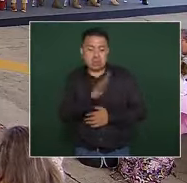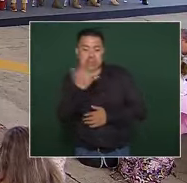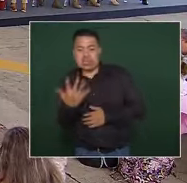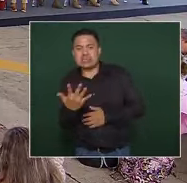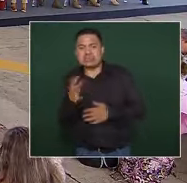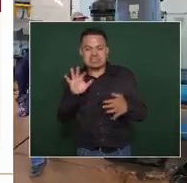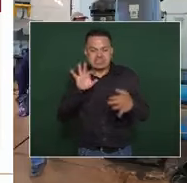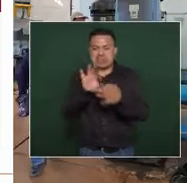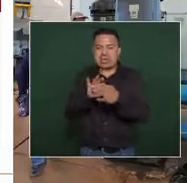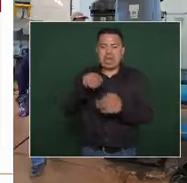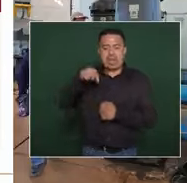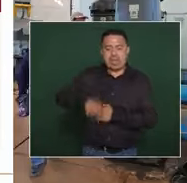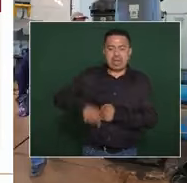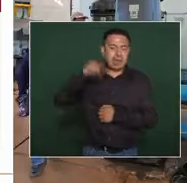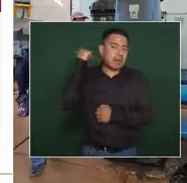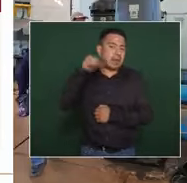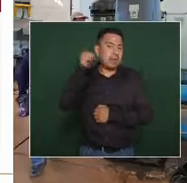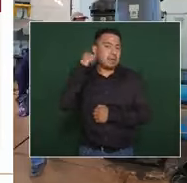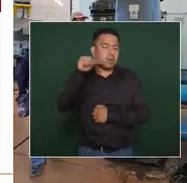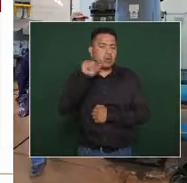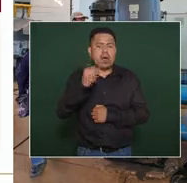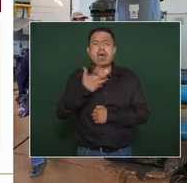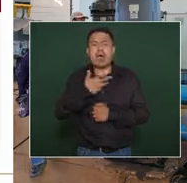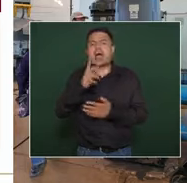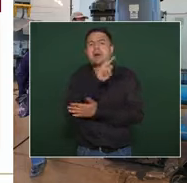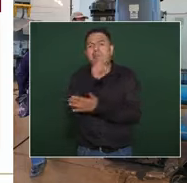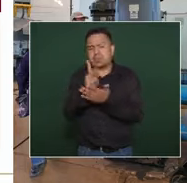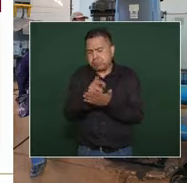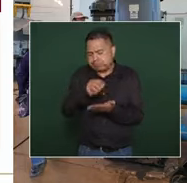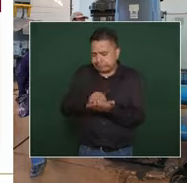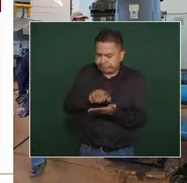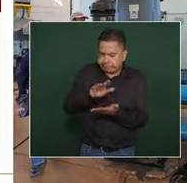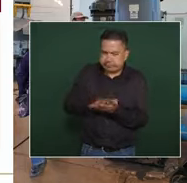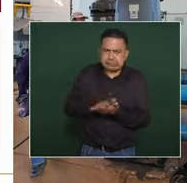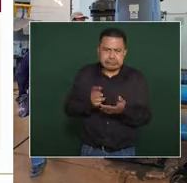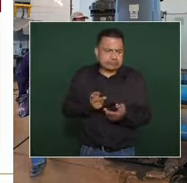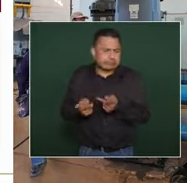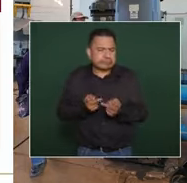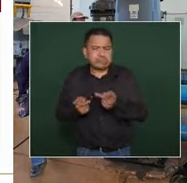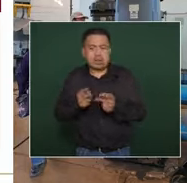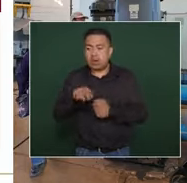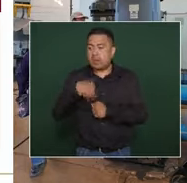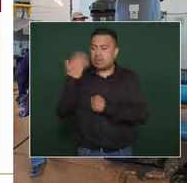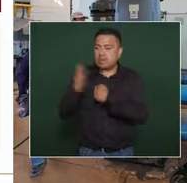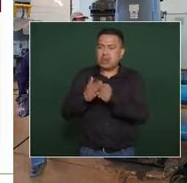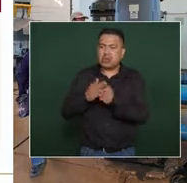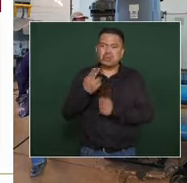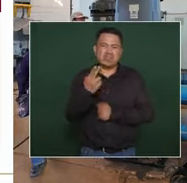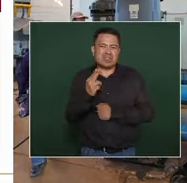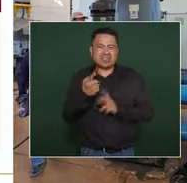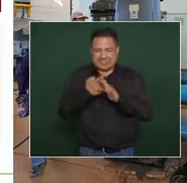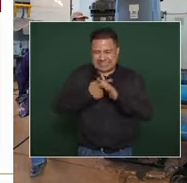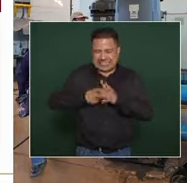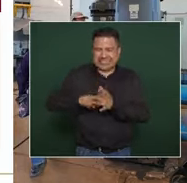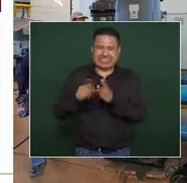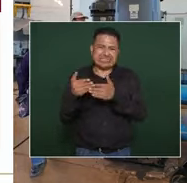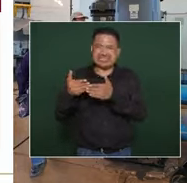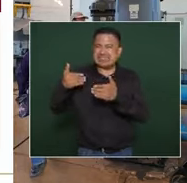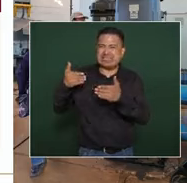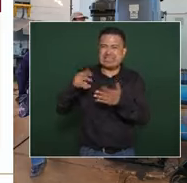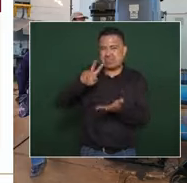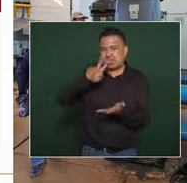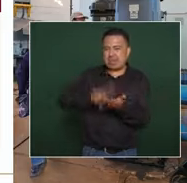acciones corresponden a Acapulco. Tenemos programado que de noviembre que iniciamos a